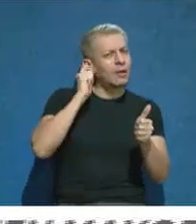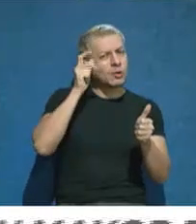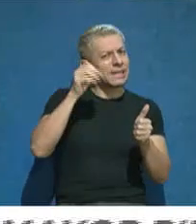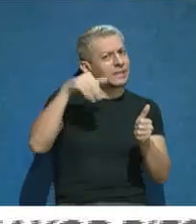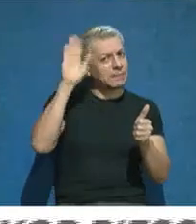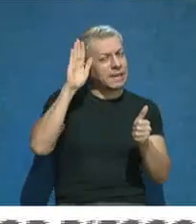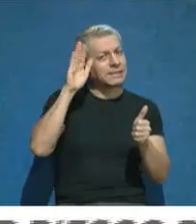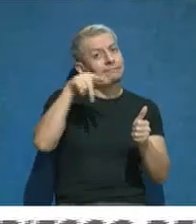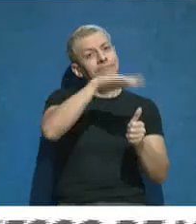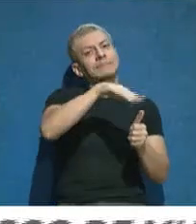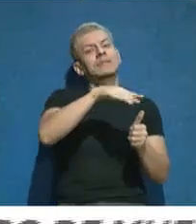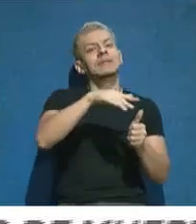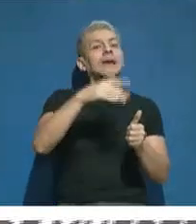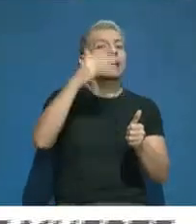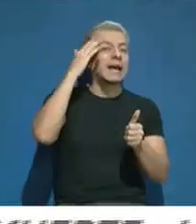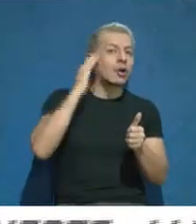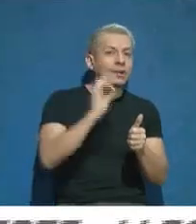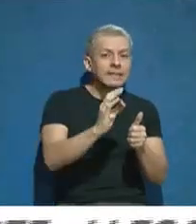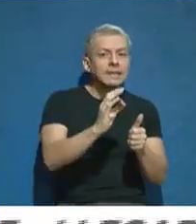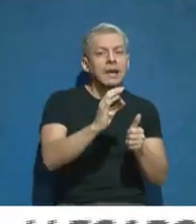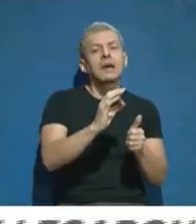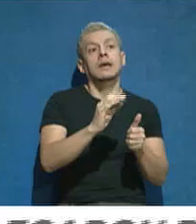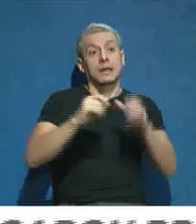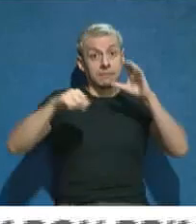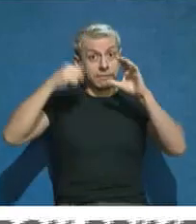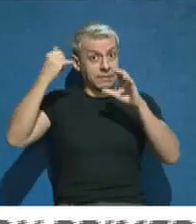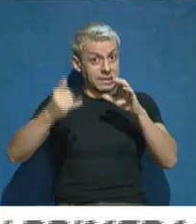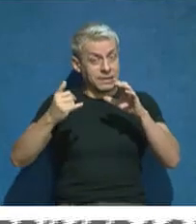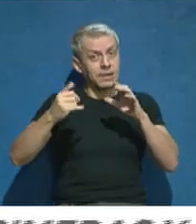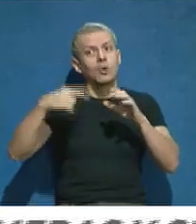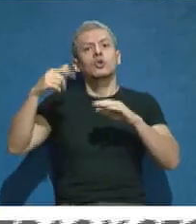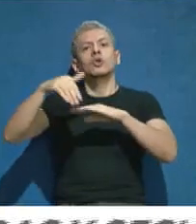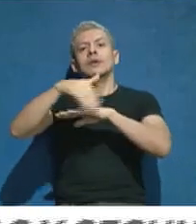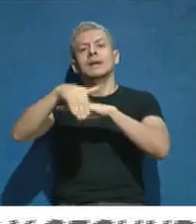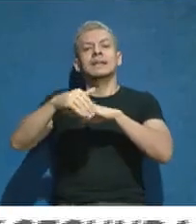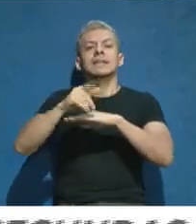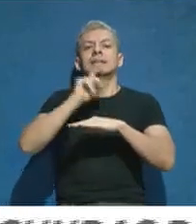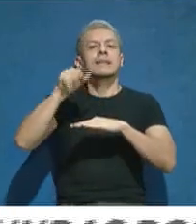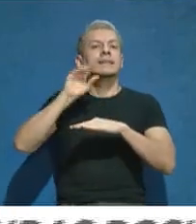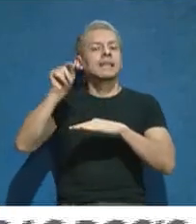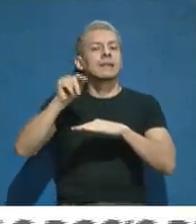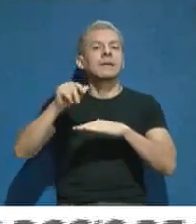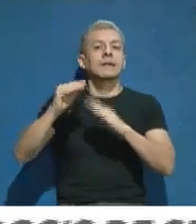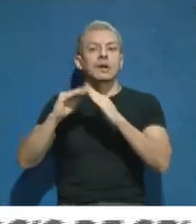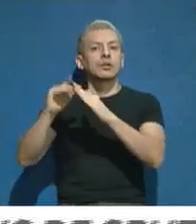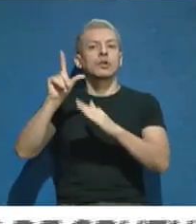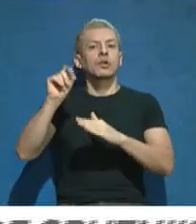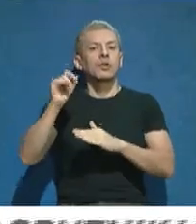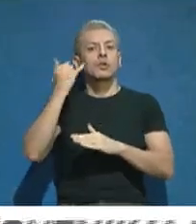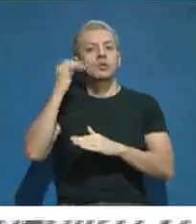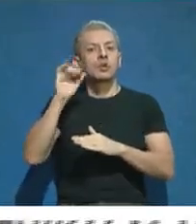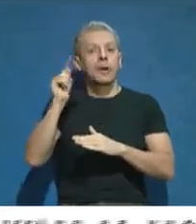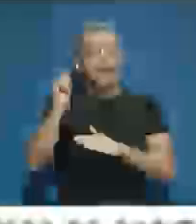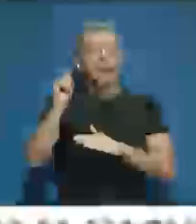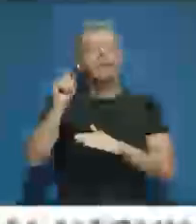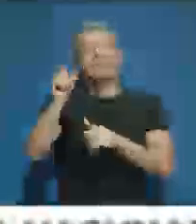en la Carrodilla. Tenemos imágenes también de la zona, en la calle Tandil al 8300, en el barrio Loyola, donde se llevaron ahorros que